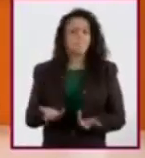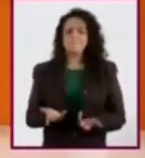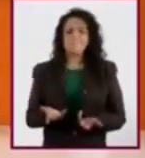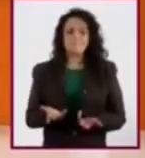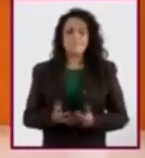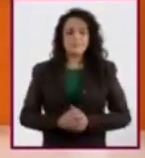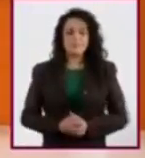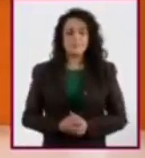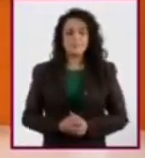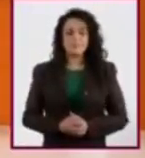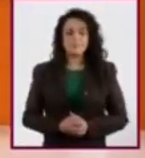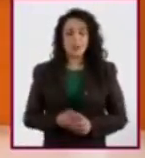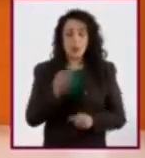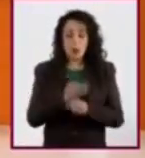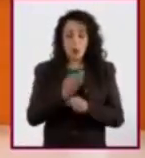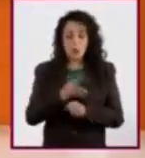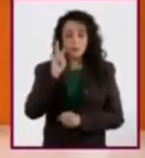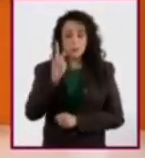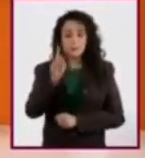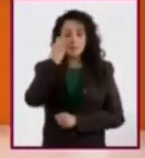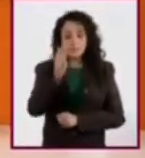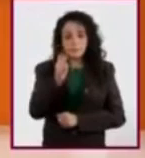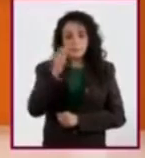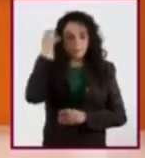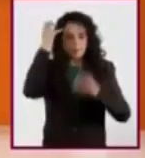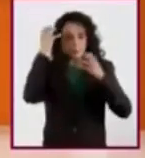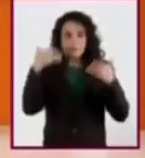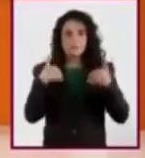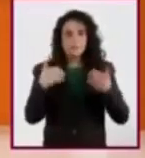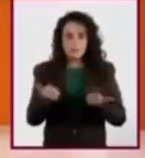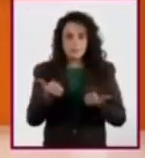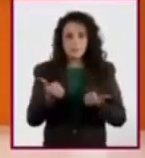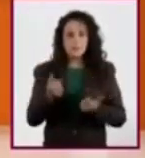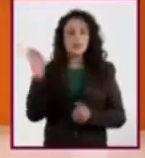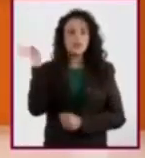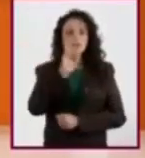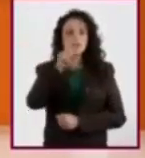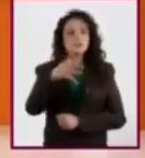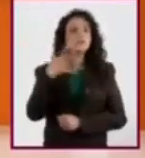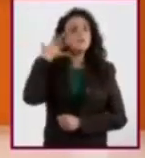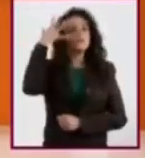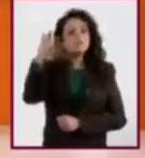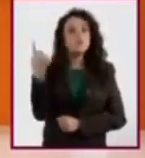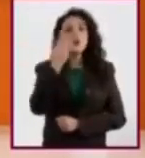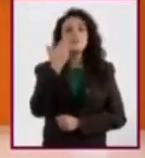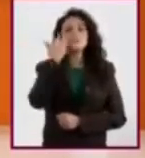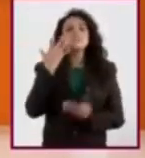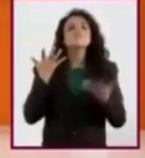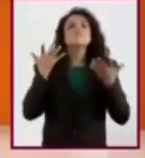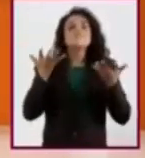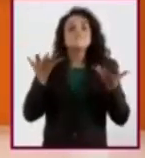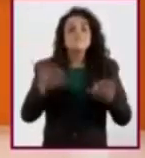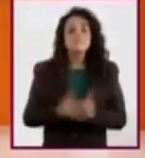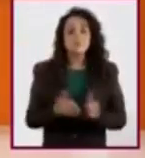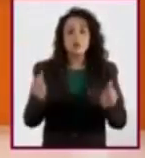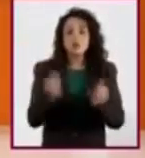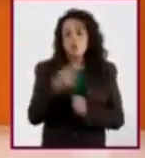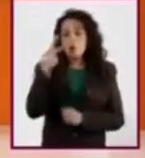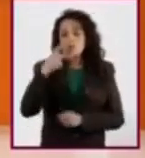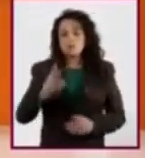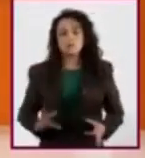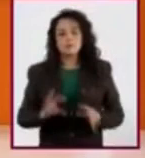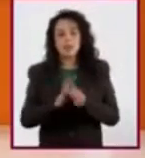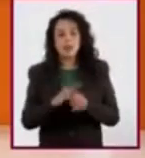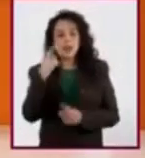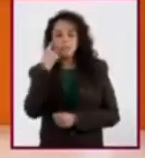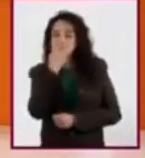A continuación, les invito a reflexionar qué les gustaría ser y lograr en un futuro, en relación con sus gustos,